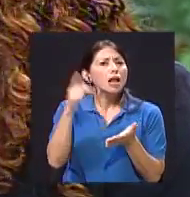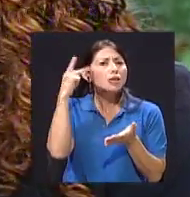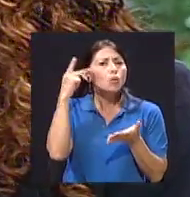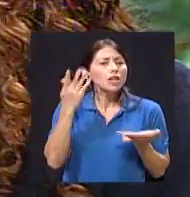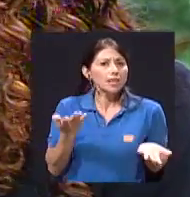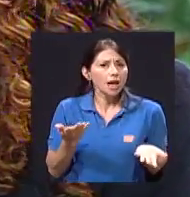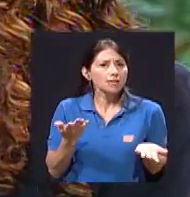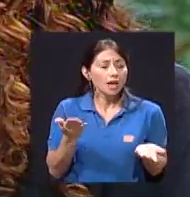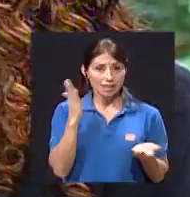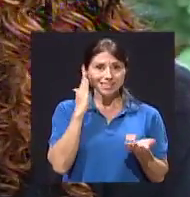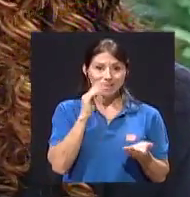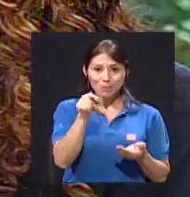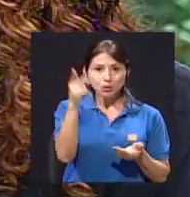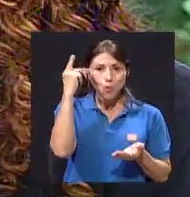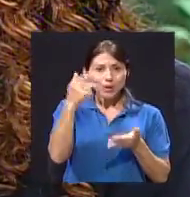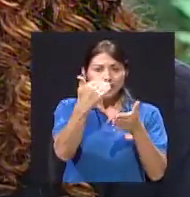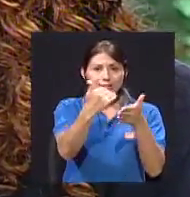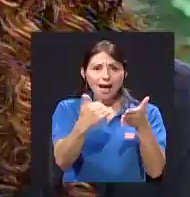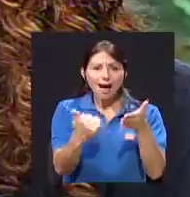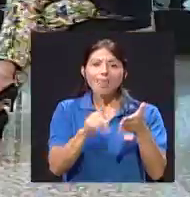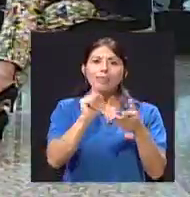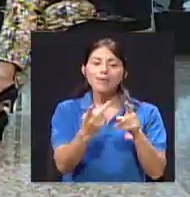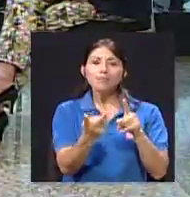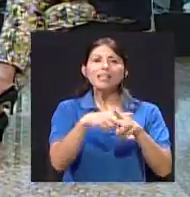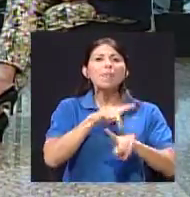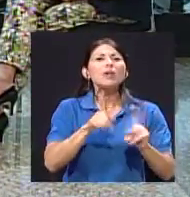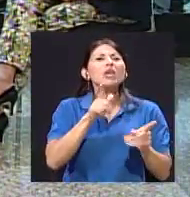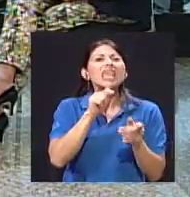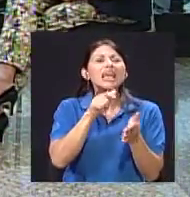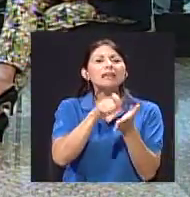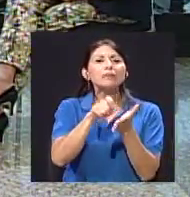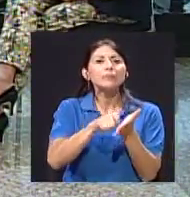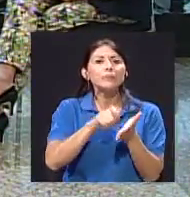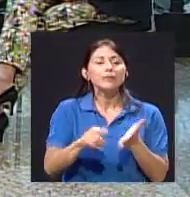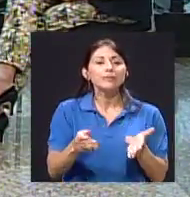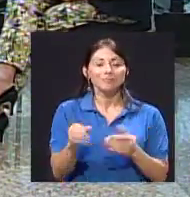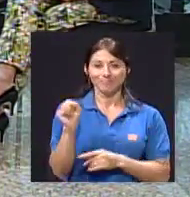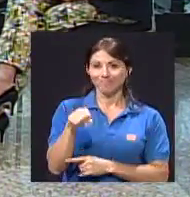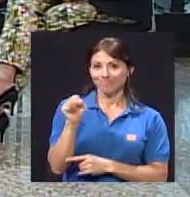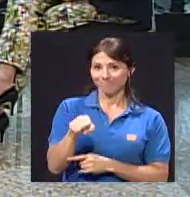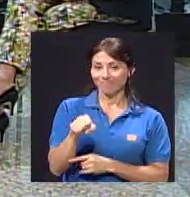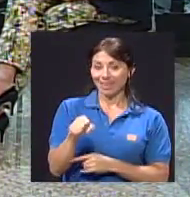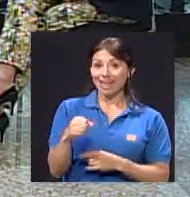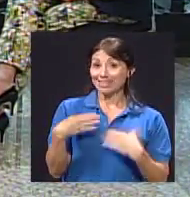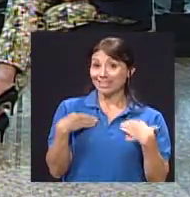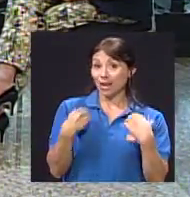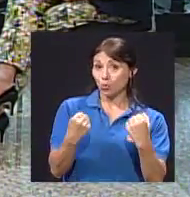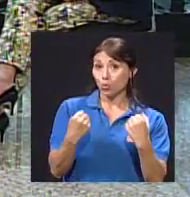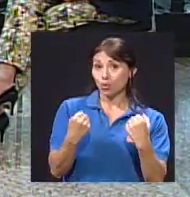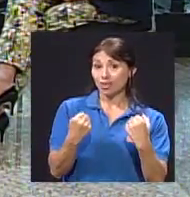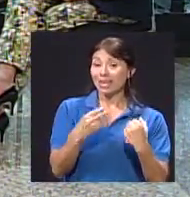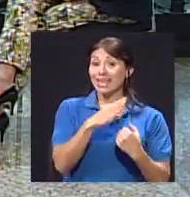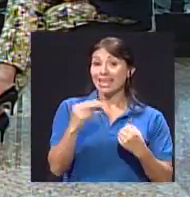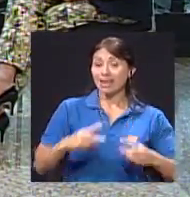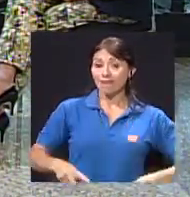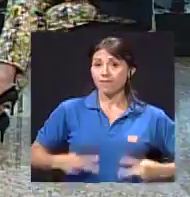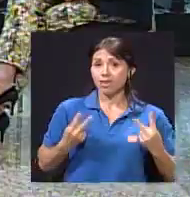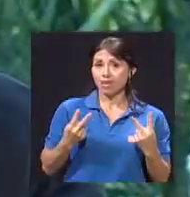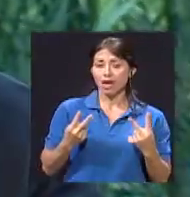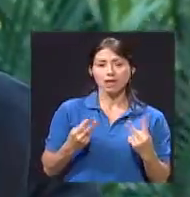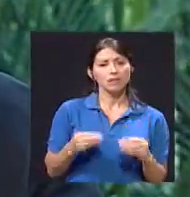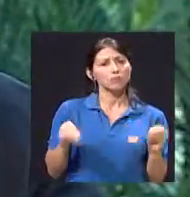implementarse, pero ¿quiénes son? Sí, la salud y la vida es el bien más preciado que tiene el ser